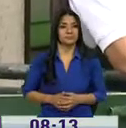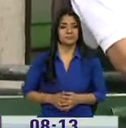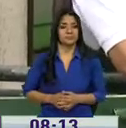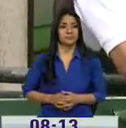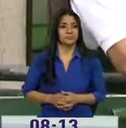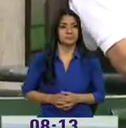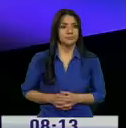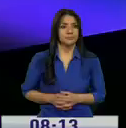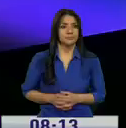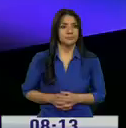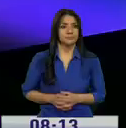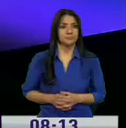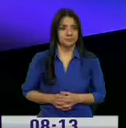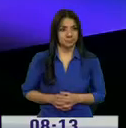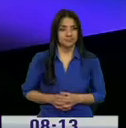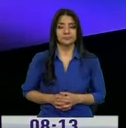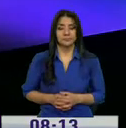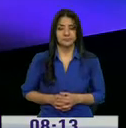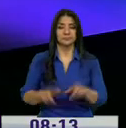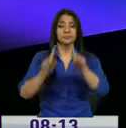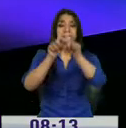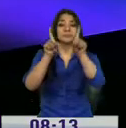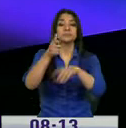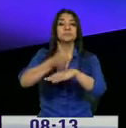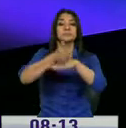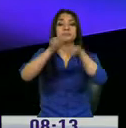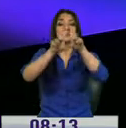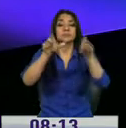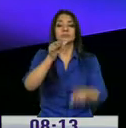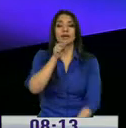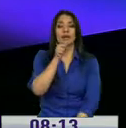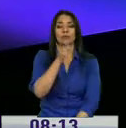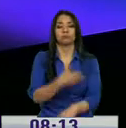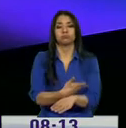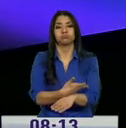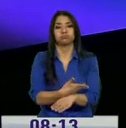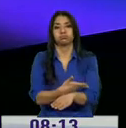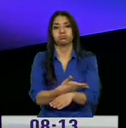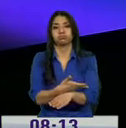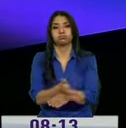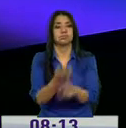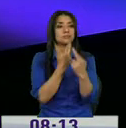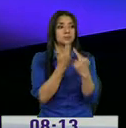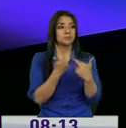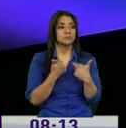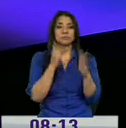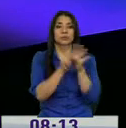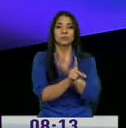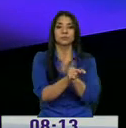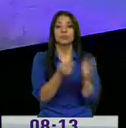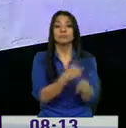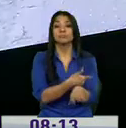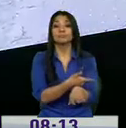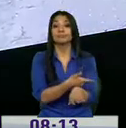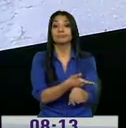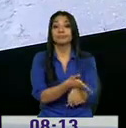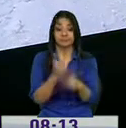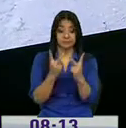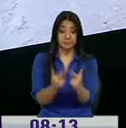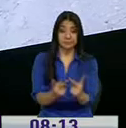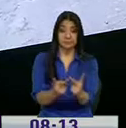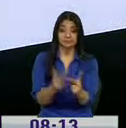Cadena. La pregunta es a las autoridades del agua potable, ¿por qué la demora en contestar las denuncias ciudadanas? Están viendo eso,